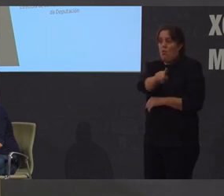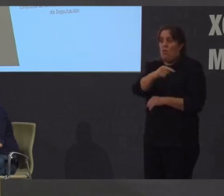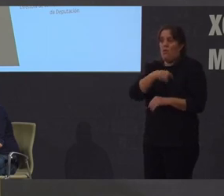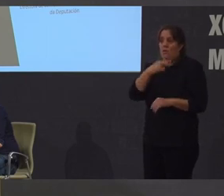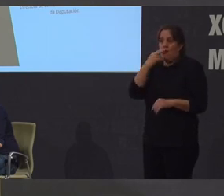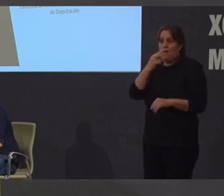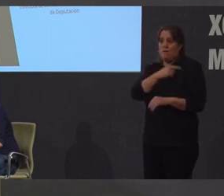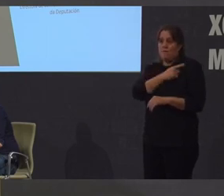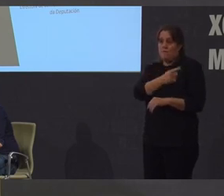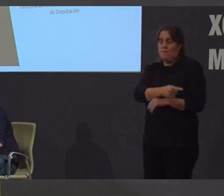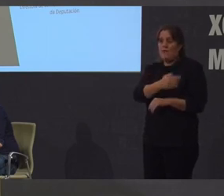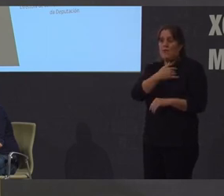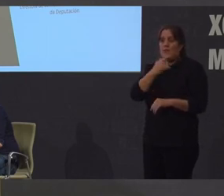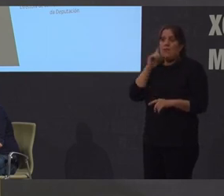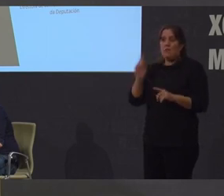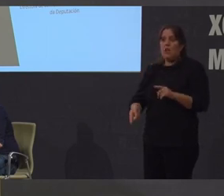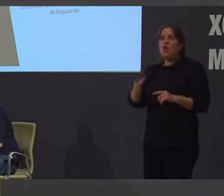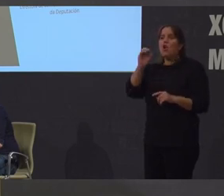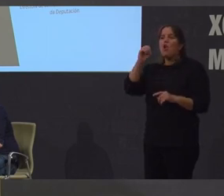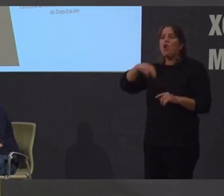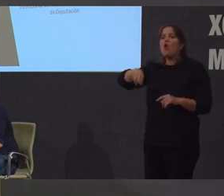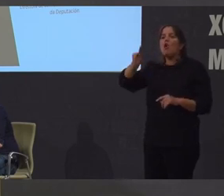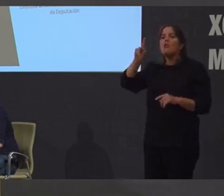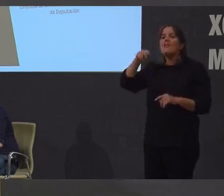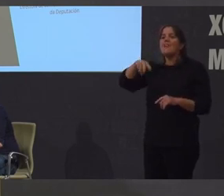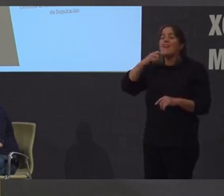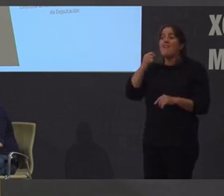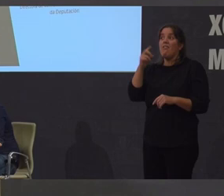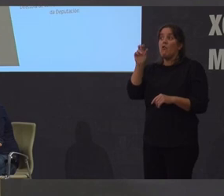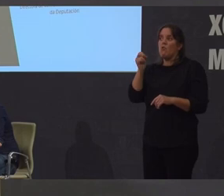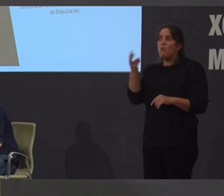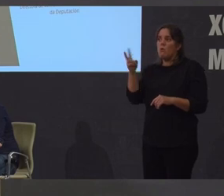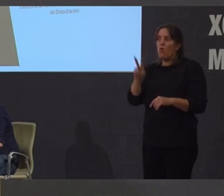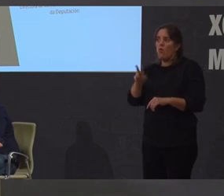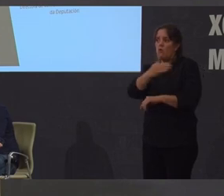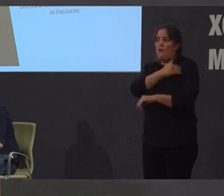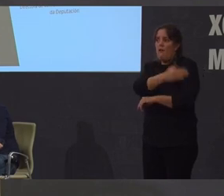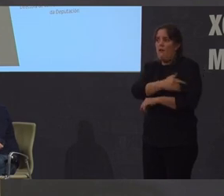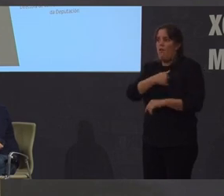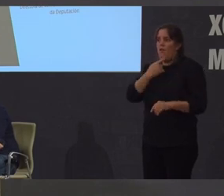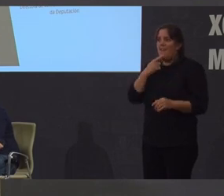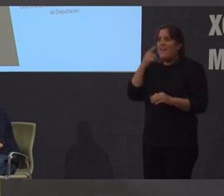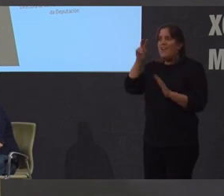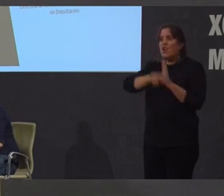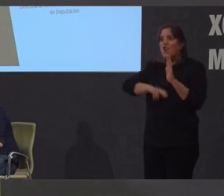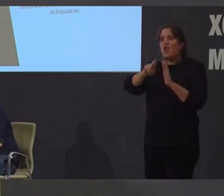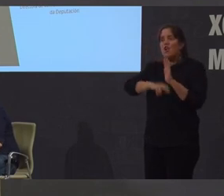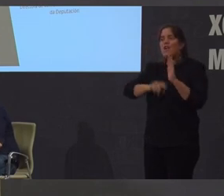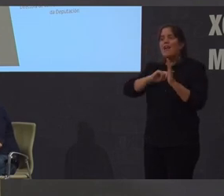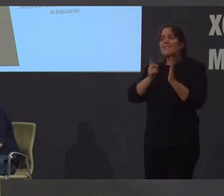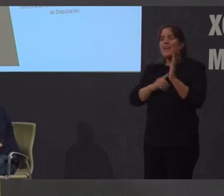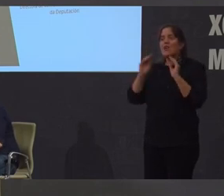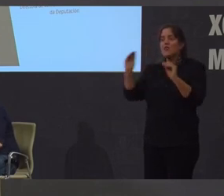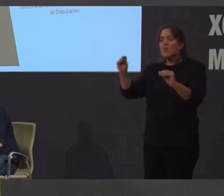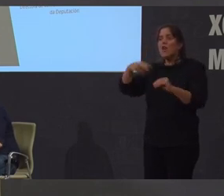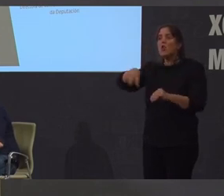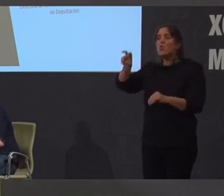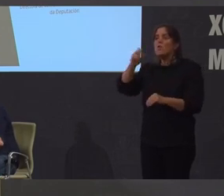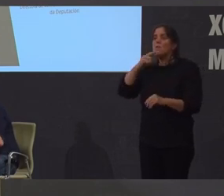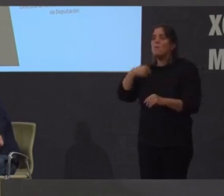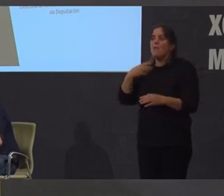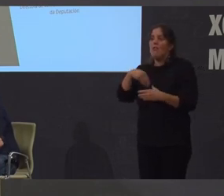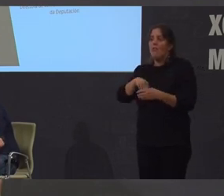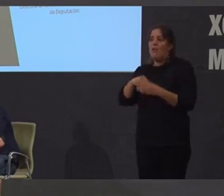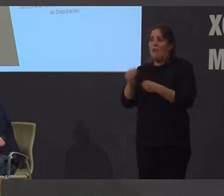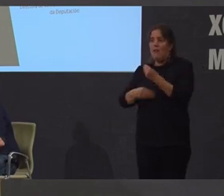del canciller Konrad Adenauer, el número dos, y fue el redactor de las leyes de Nuremberg, y estuvo en la RFA.